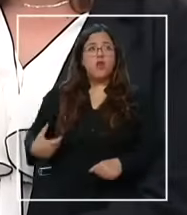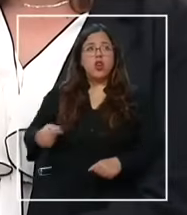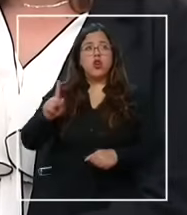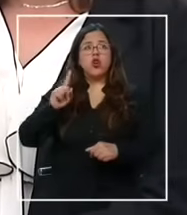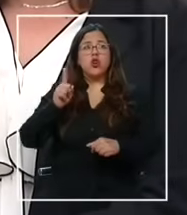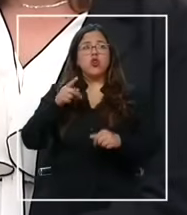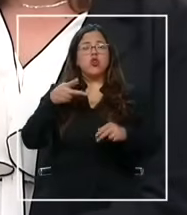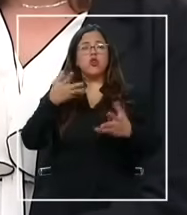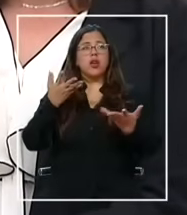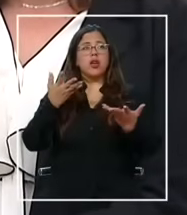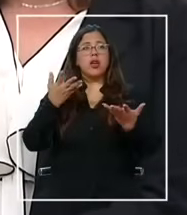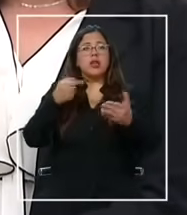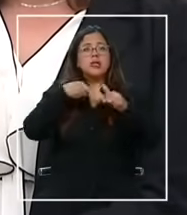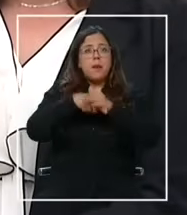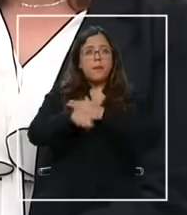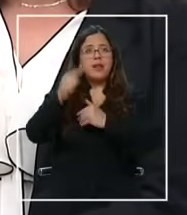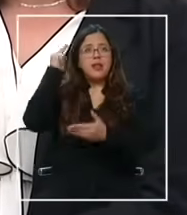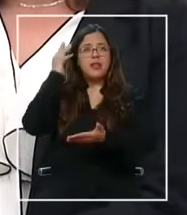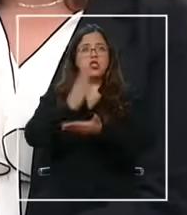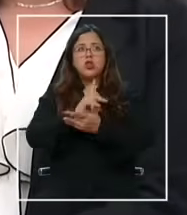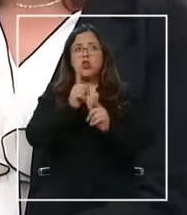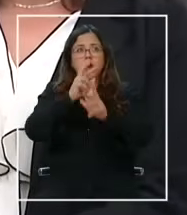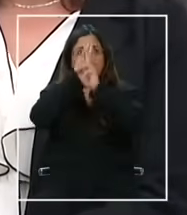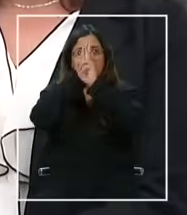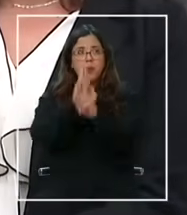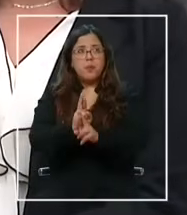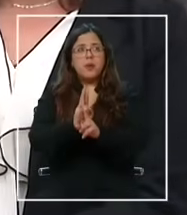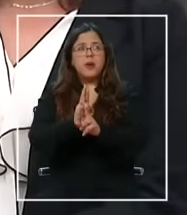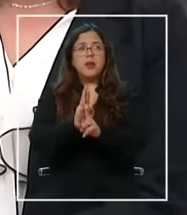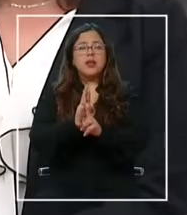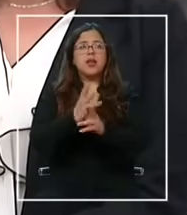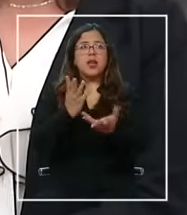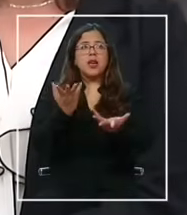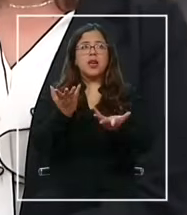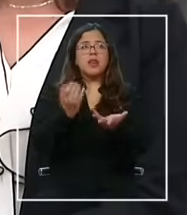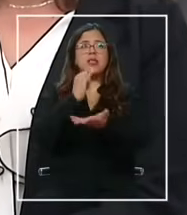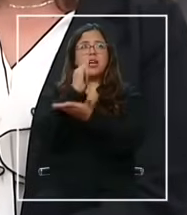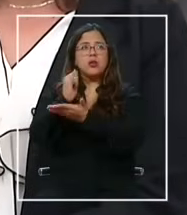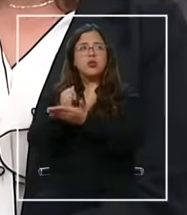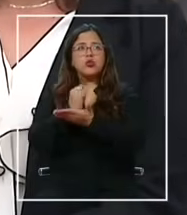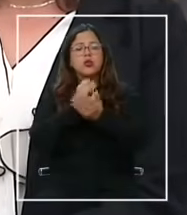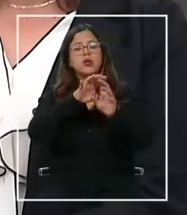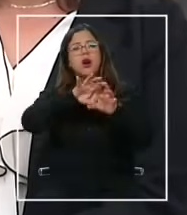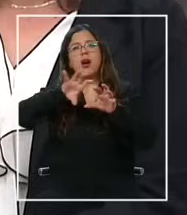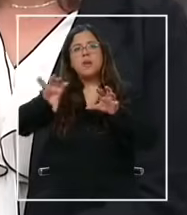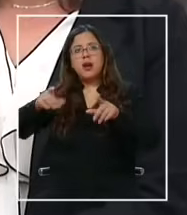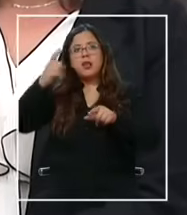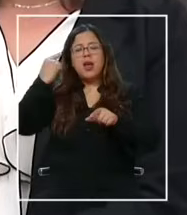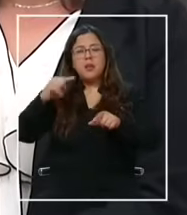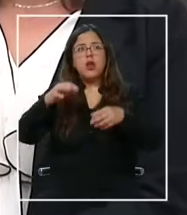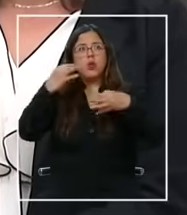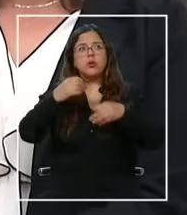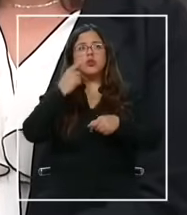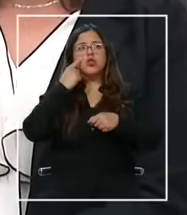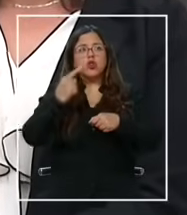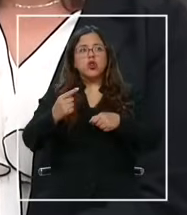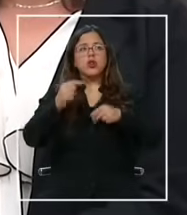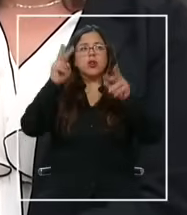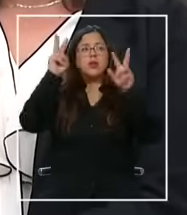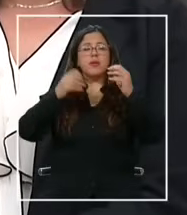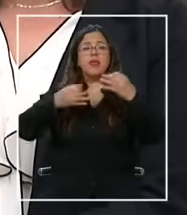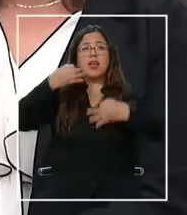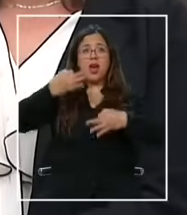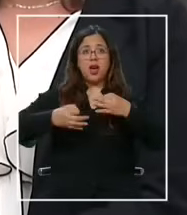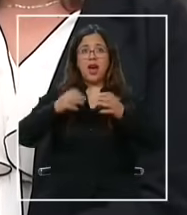decisiones Y respeta la labor de órganos que son autónomos sin embargo Cuando se conoce el resultado de una